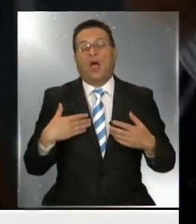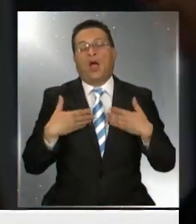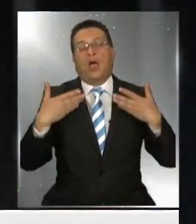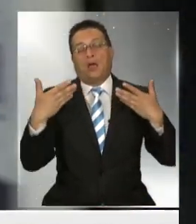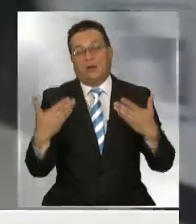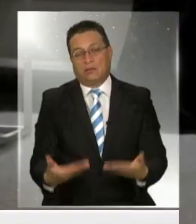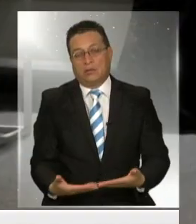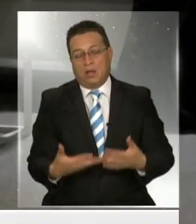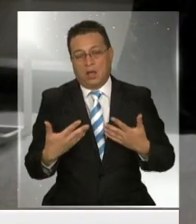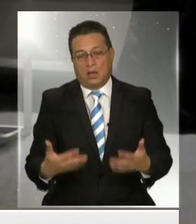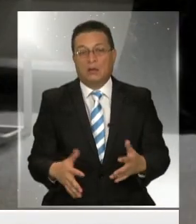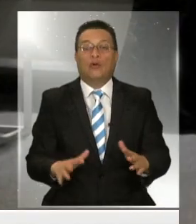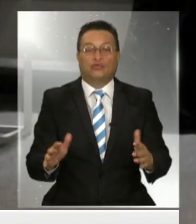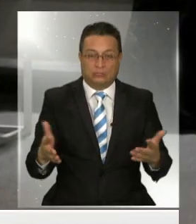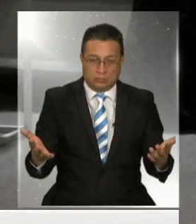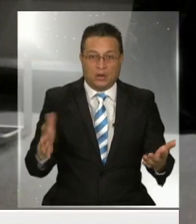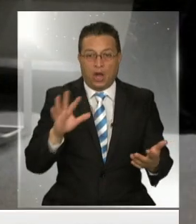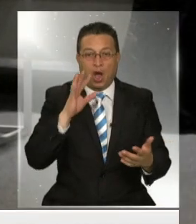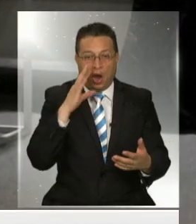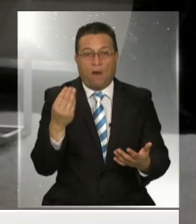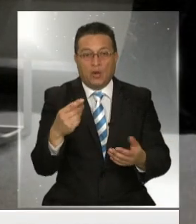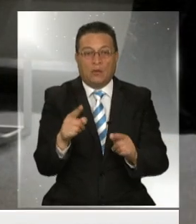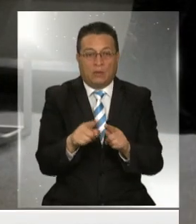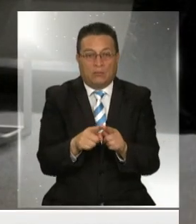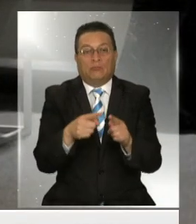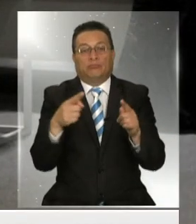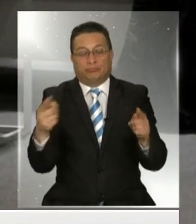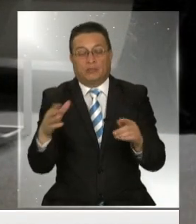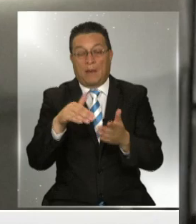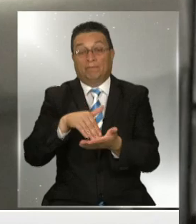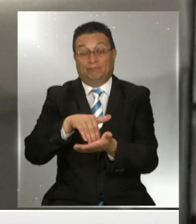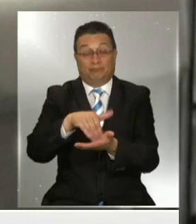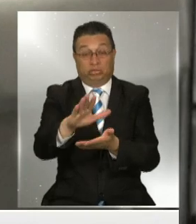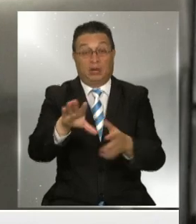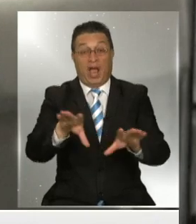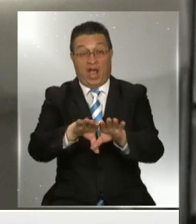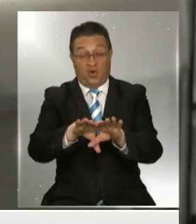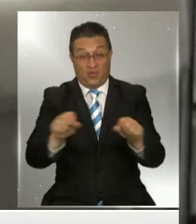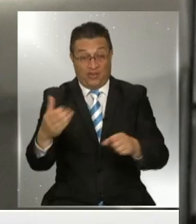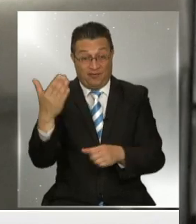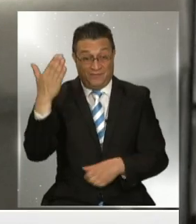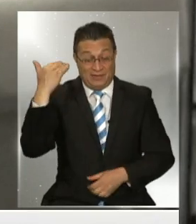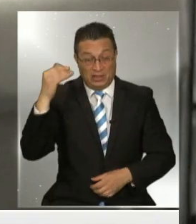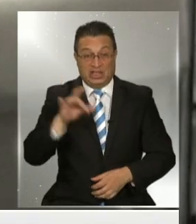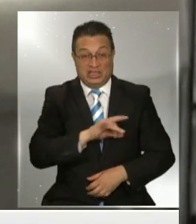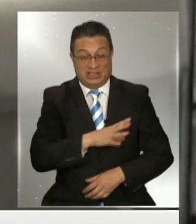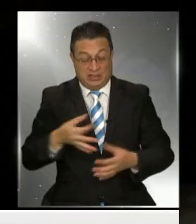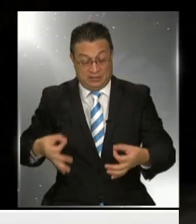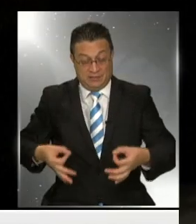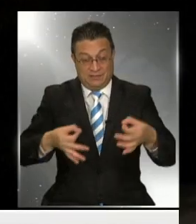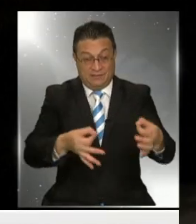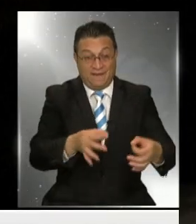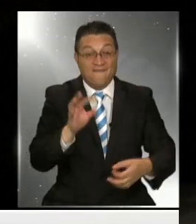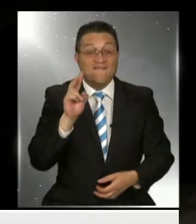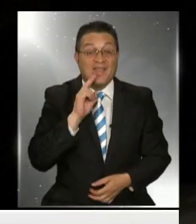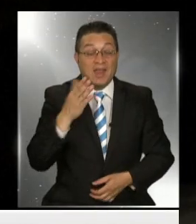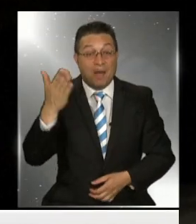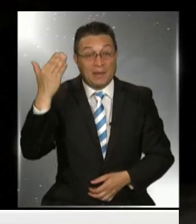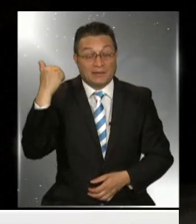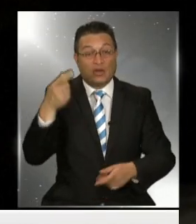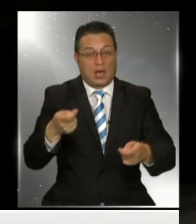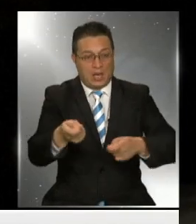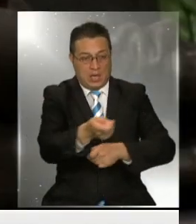y como no si en forma extraordinaria tras el rechazo del acuerdo inicial presentado por chile el viernes pasado las negociaciones